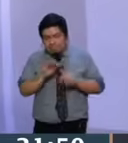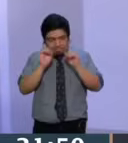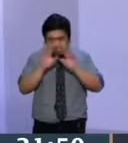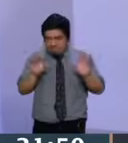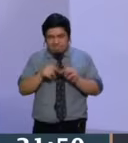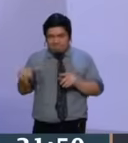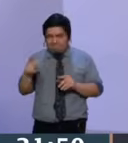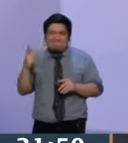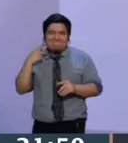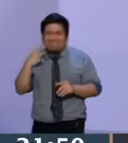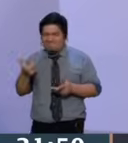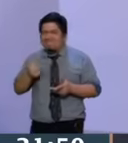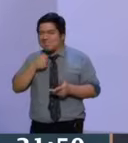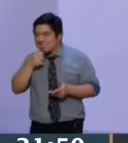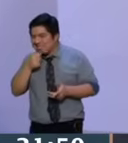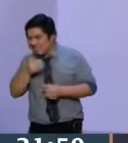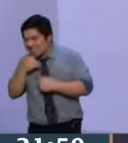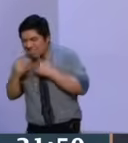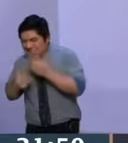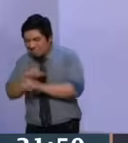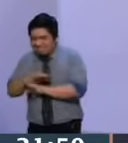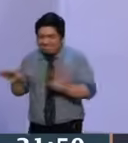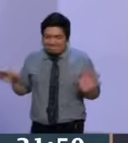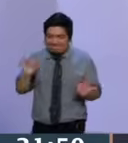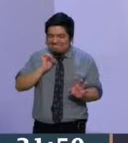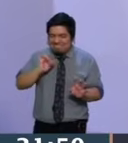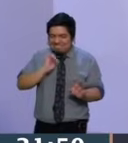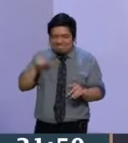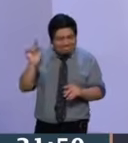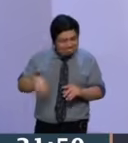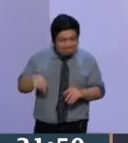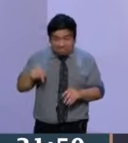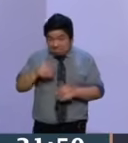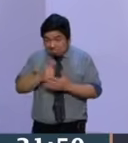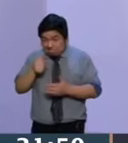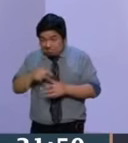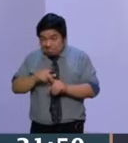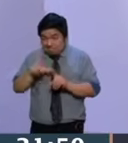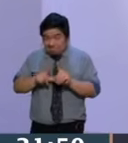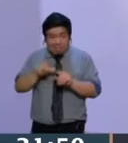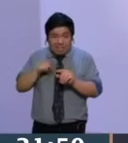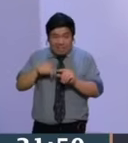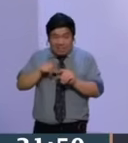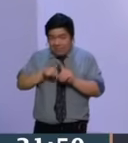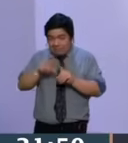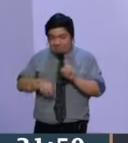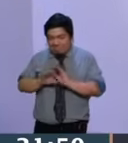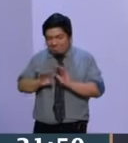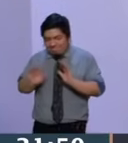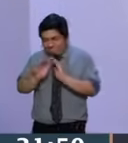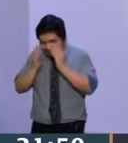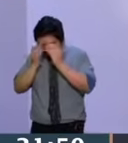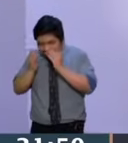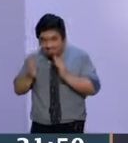una política rancia, vieja, que mucho mal le ha hecho a este país históricamente. Me quedo ahí, creo que si